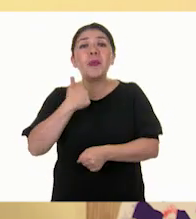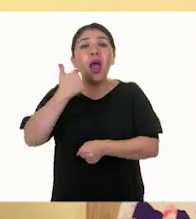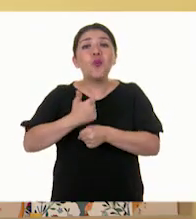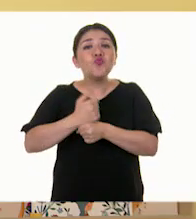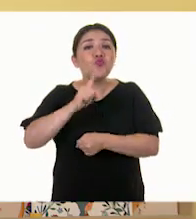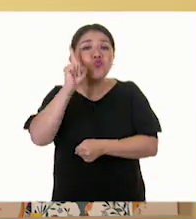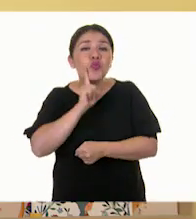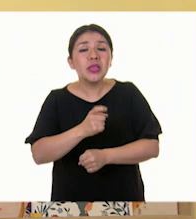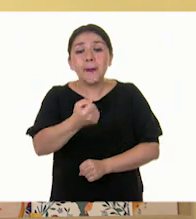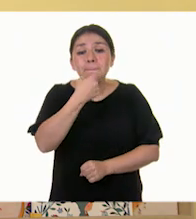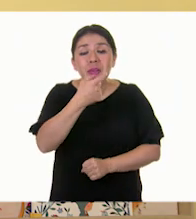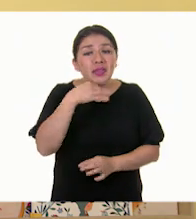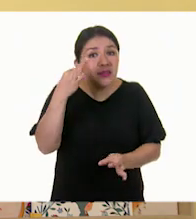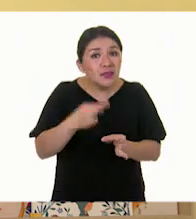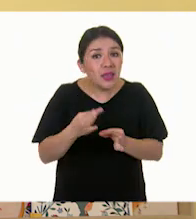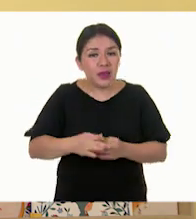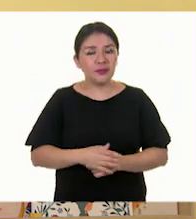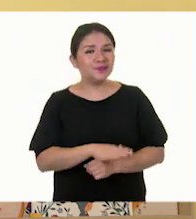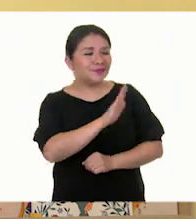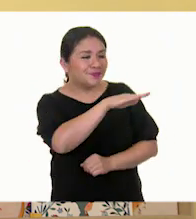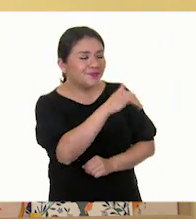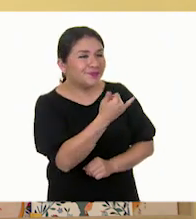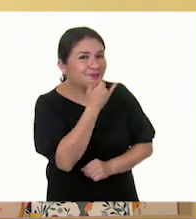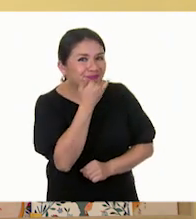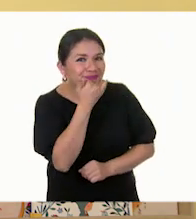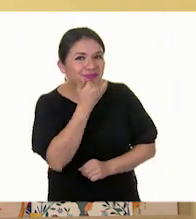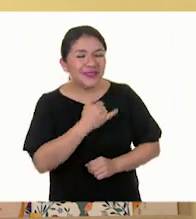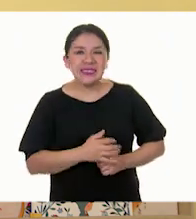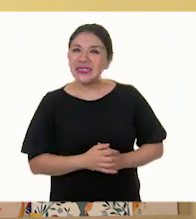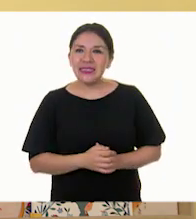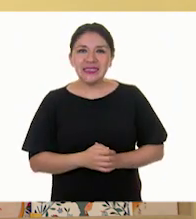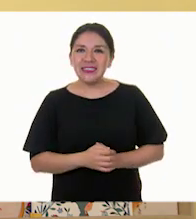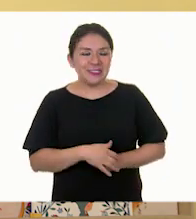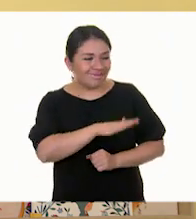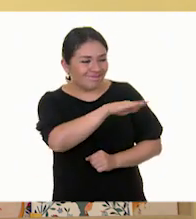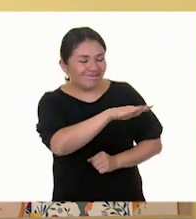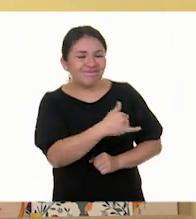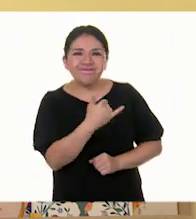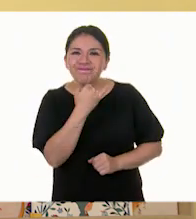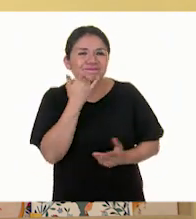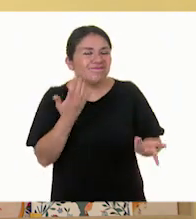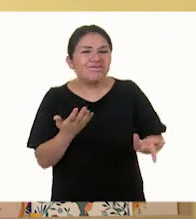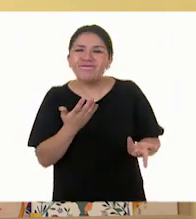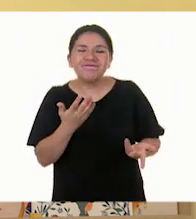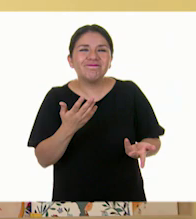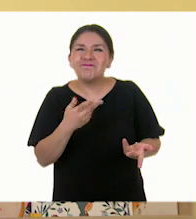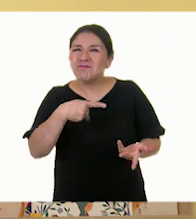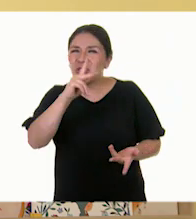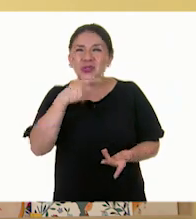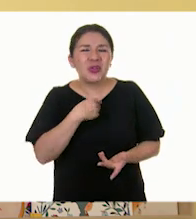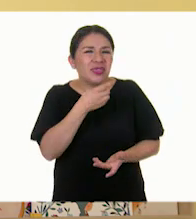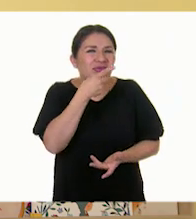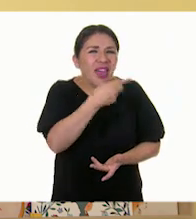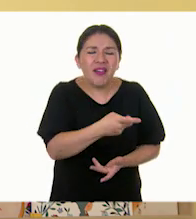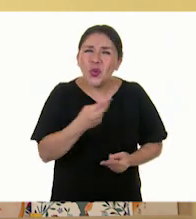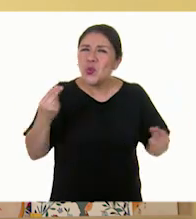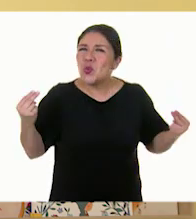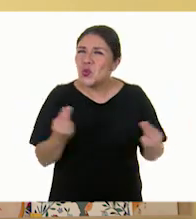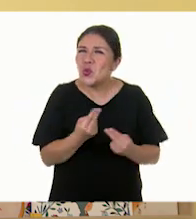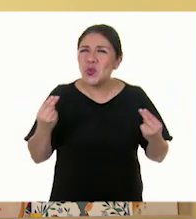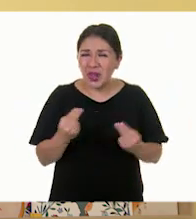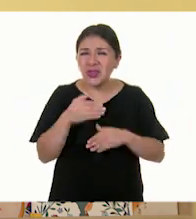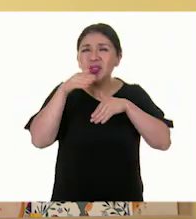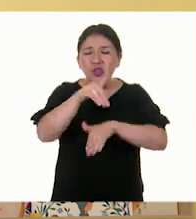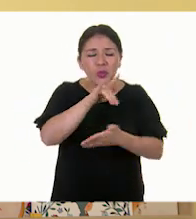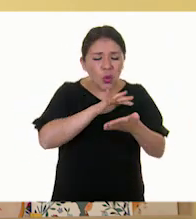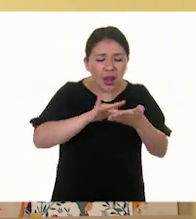abuelita no se va a poder tomar Adriana. Las pastillas. Adriana, perdón, pero es que tengo algo urgente que decirte y es sobre